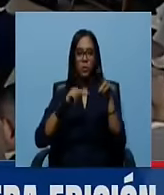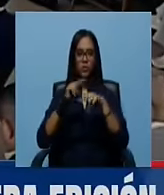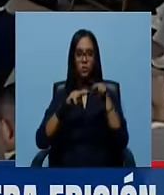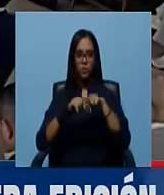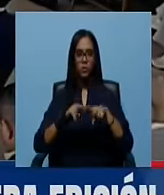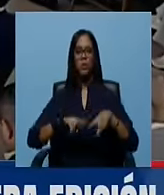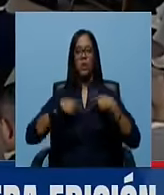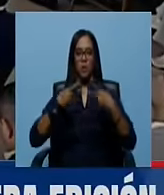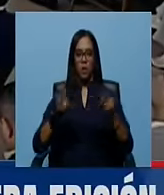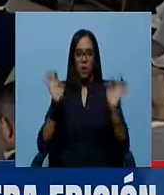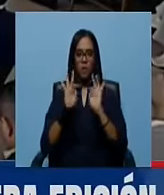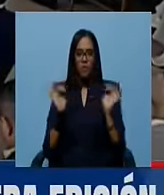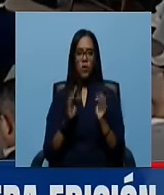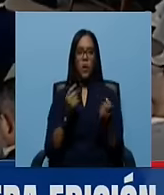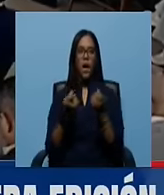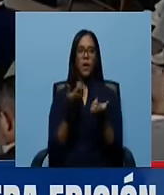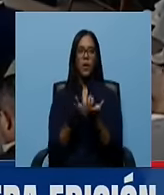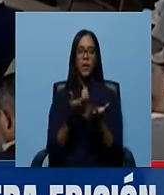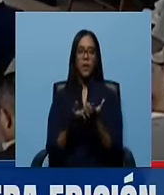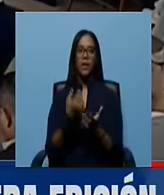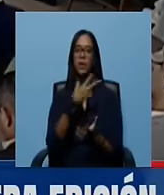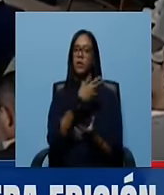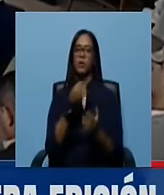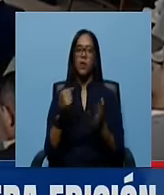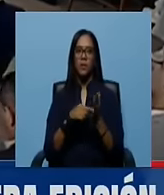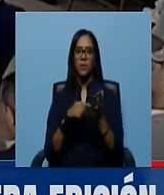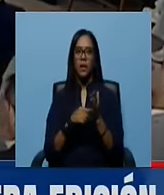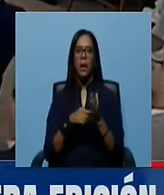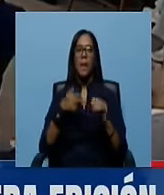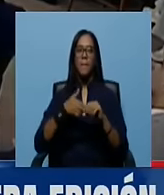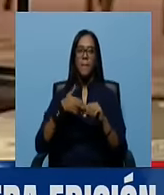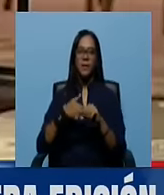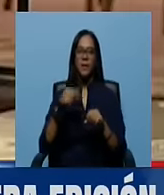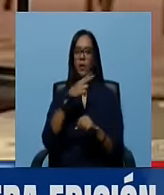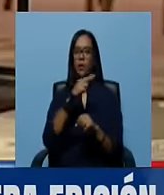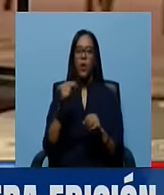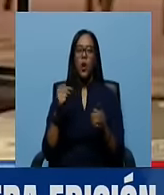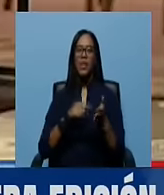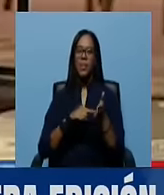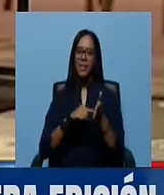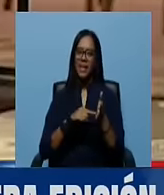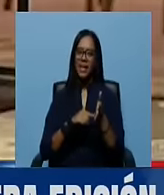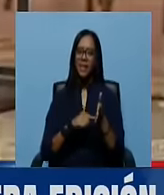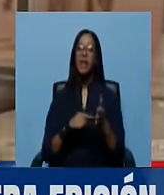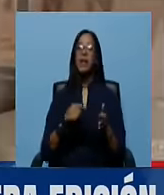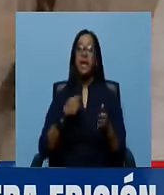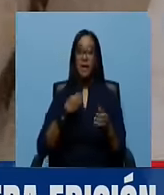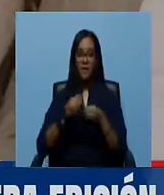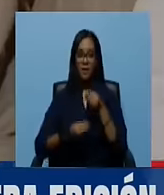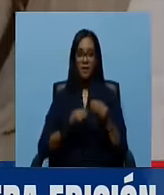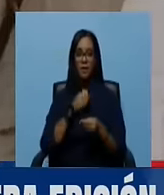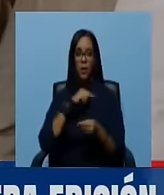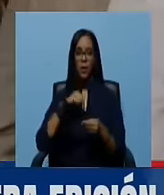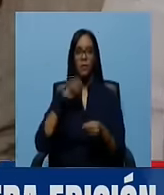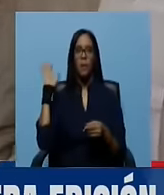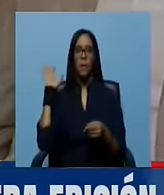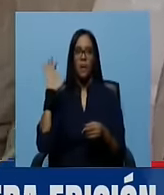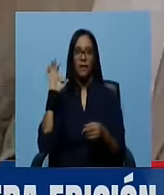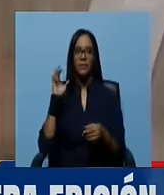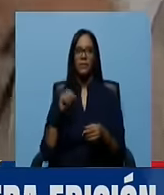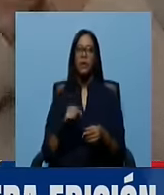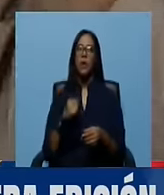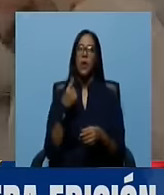nuevo modelo económico no rentista, petrolero, no dependiente, que va a hacer a nuestro país un país